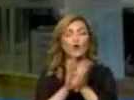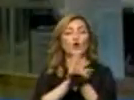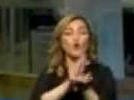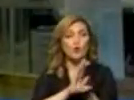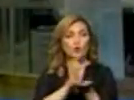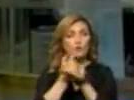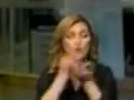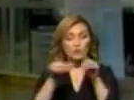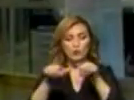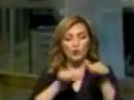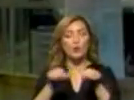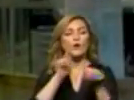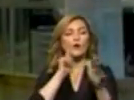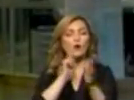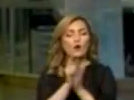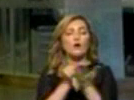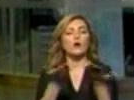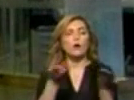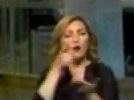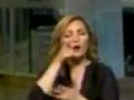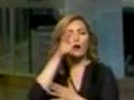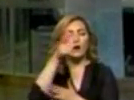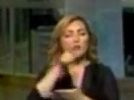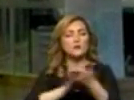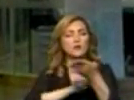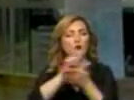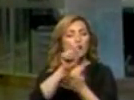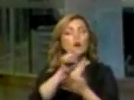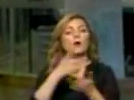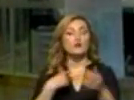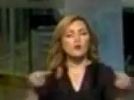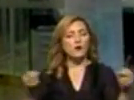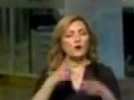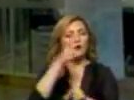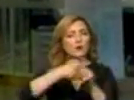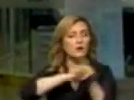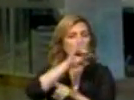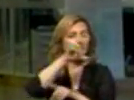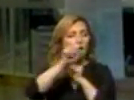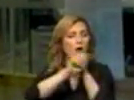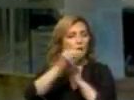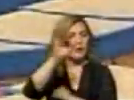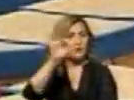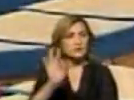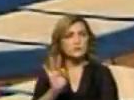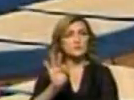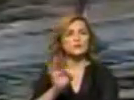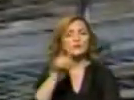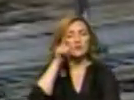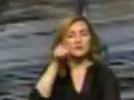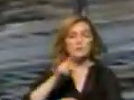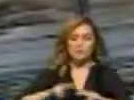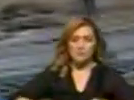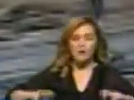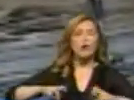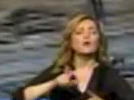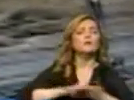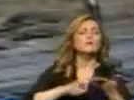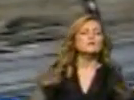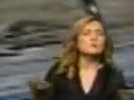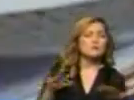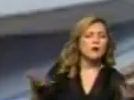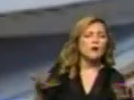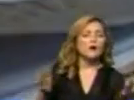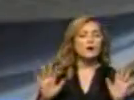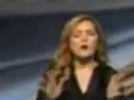actual presentó una demanda ante la Fiscalía por la contratación de Seguro Sucre en julio del 2019. La Fiscalía investiga esta contratación en el intento